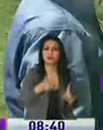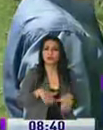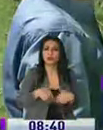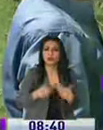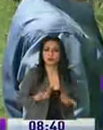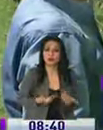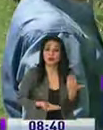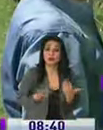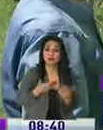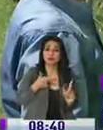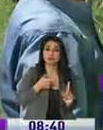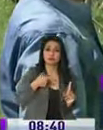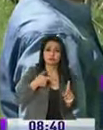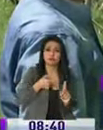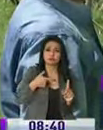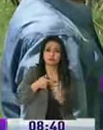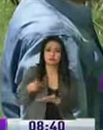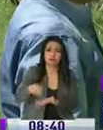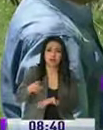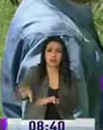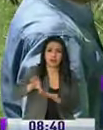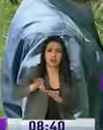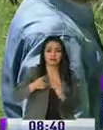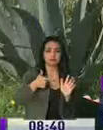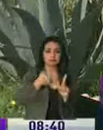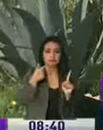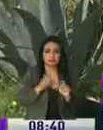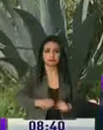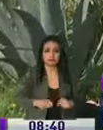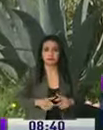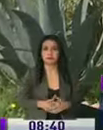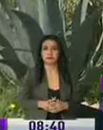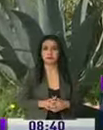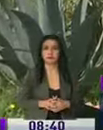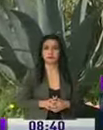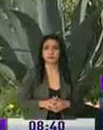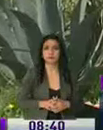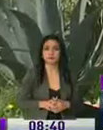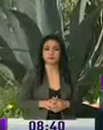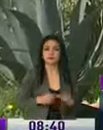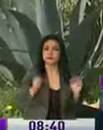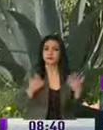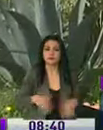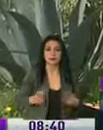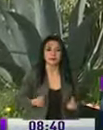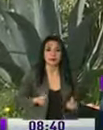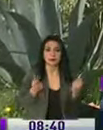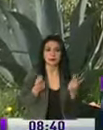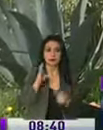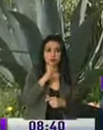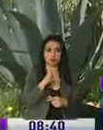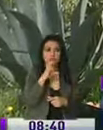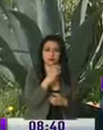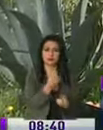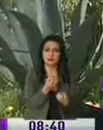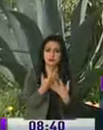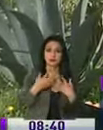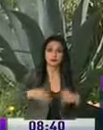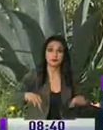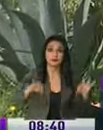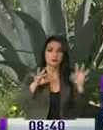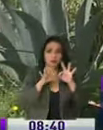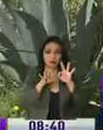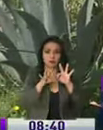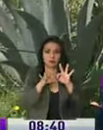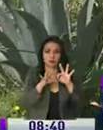de un asesinato bajo la modalidad de sicariato. Nosotros tuvimos que actuar con mucha rapidez porque tuvimos información muy importante de